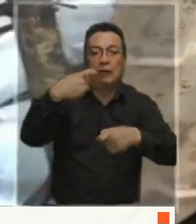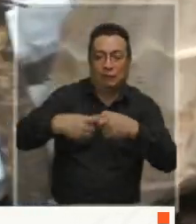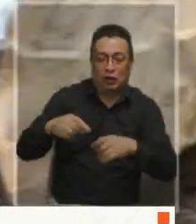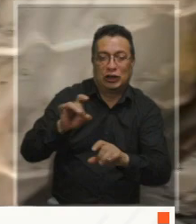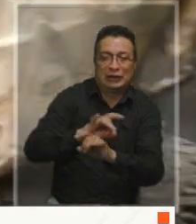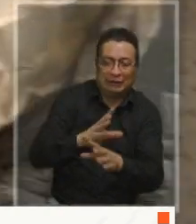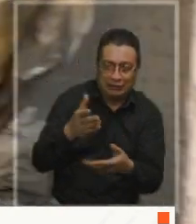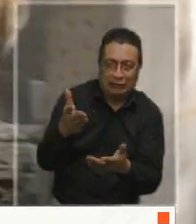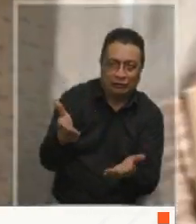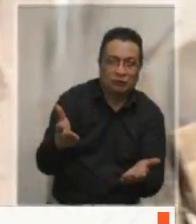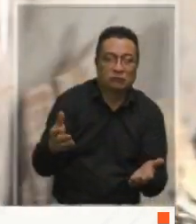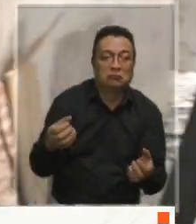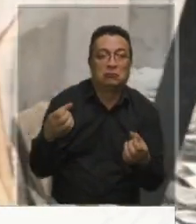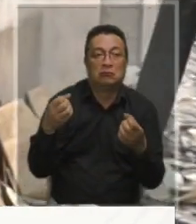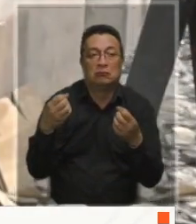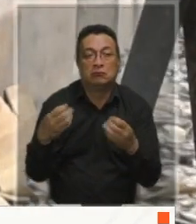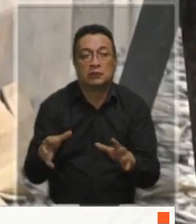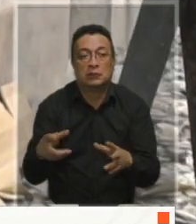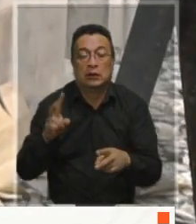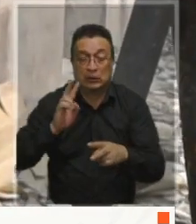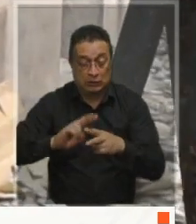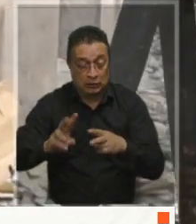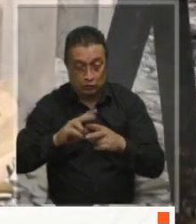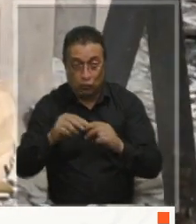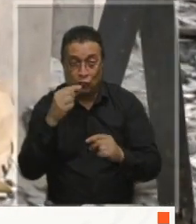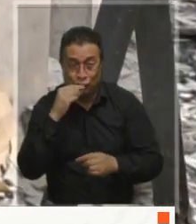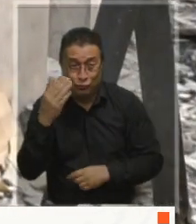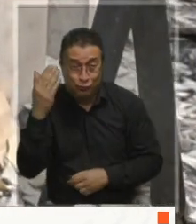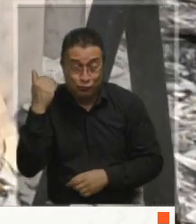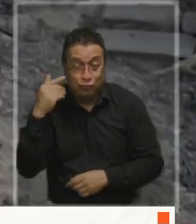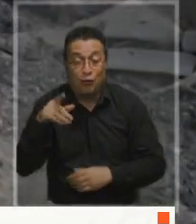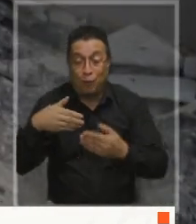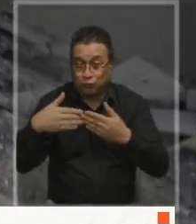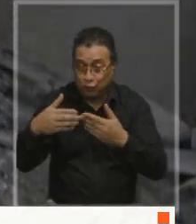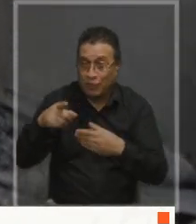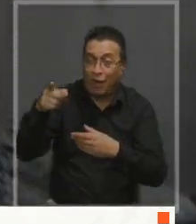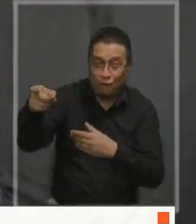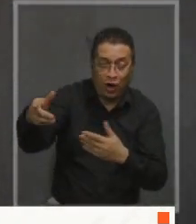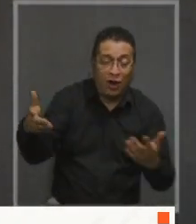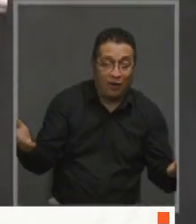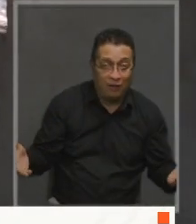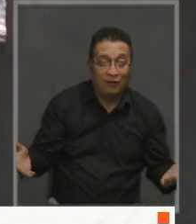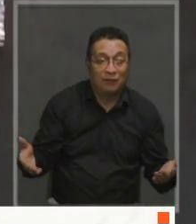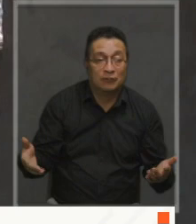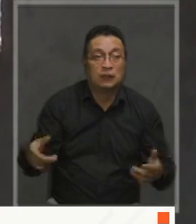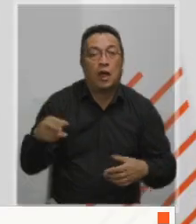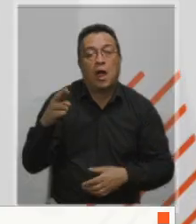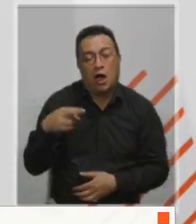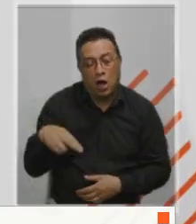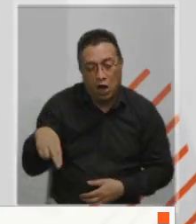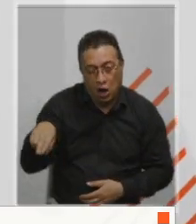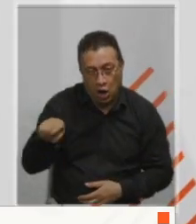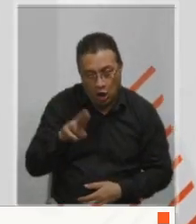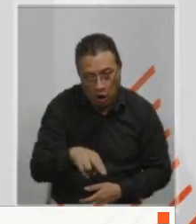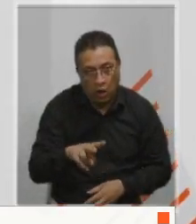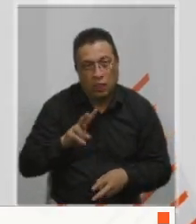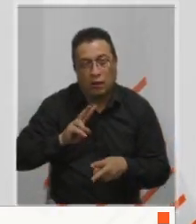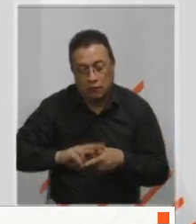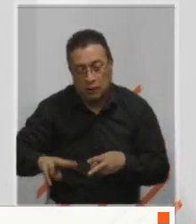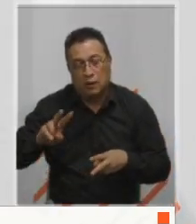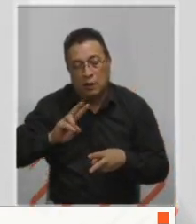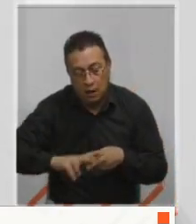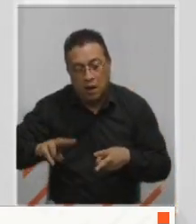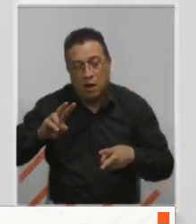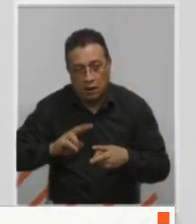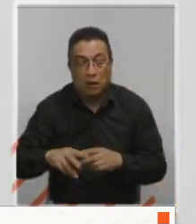compró el hijo mandó hacer junto con el portón que está fuera saben que deben reconstruir todo todos tal como lo